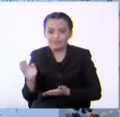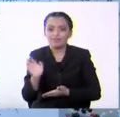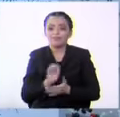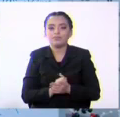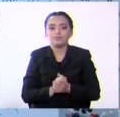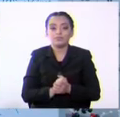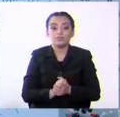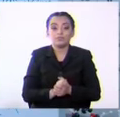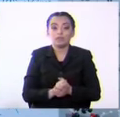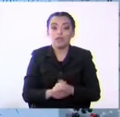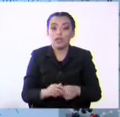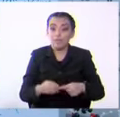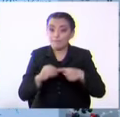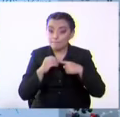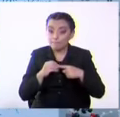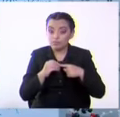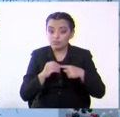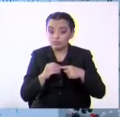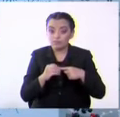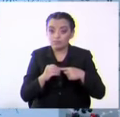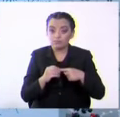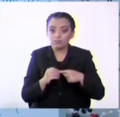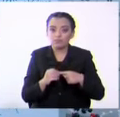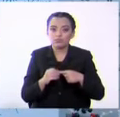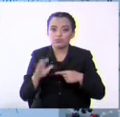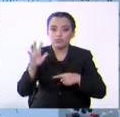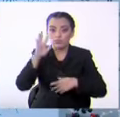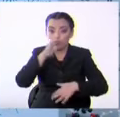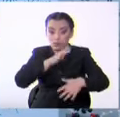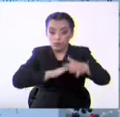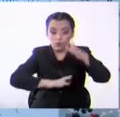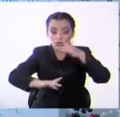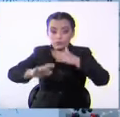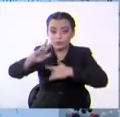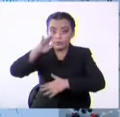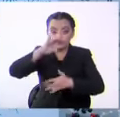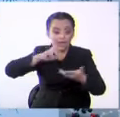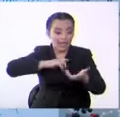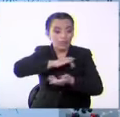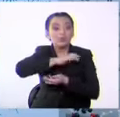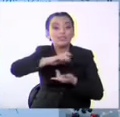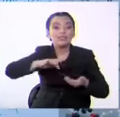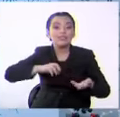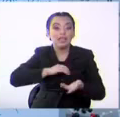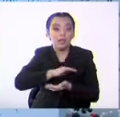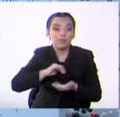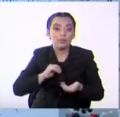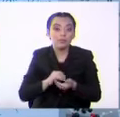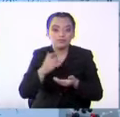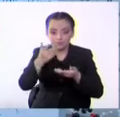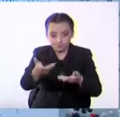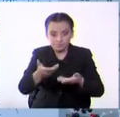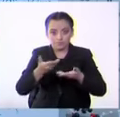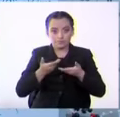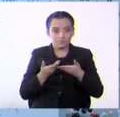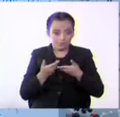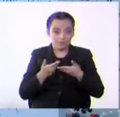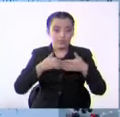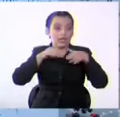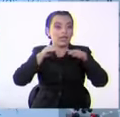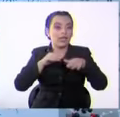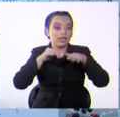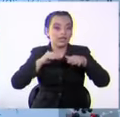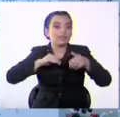consideramos esenciales para nuestras vidas fluyen a través de los ecosistemas y llegan a nosotros también gracias a